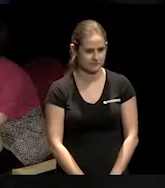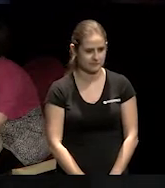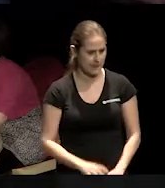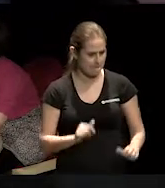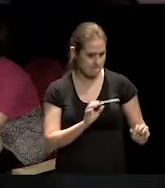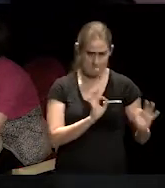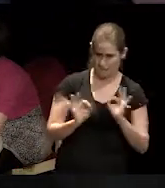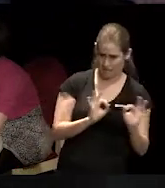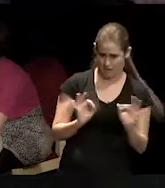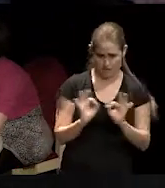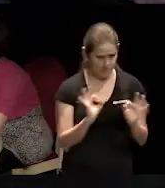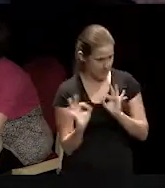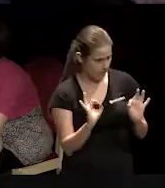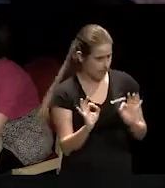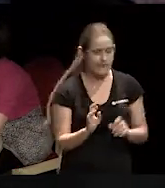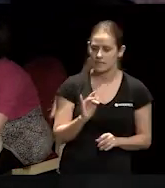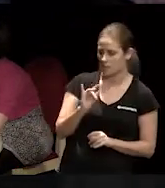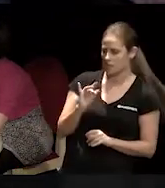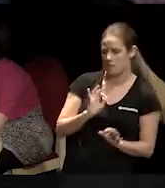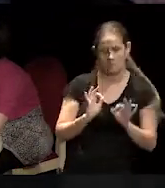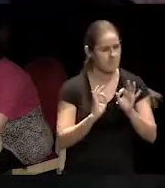¿Preparada? Sí, sí, preparada.